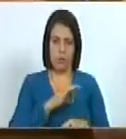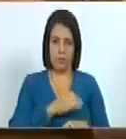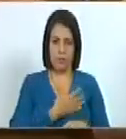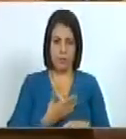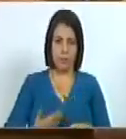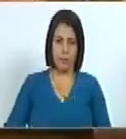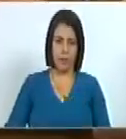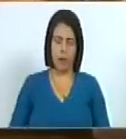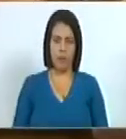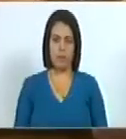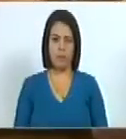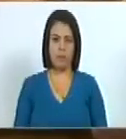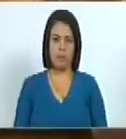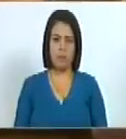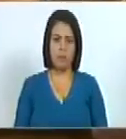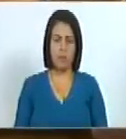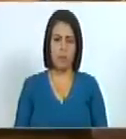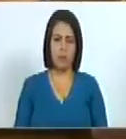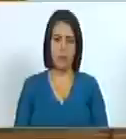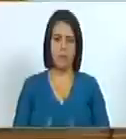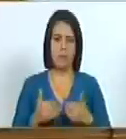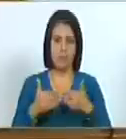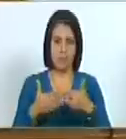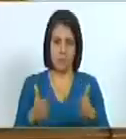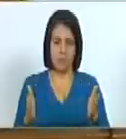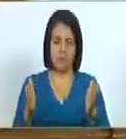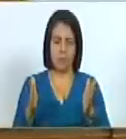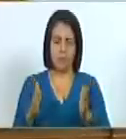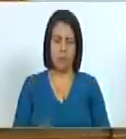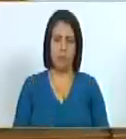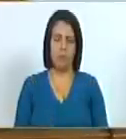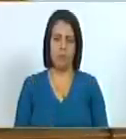presidente. Se abre la sesión.